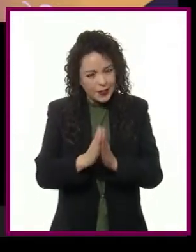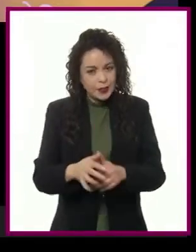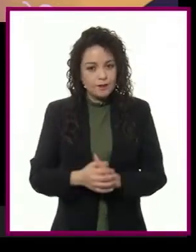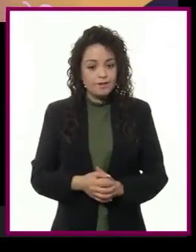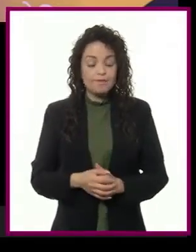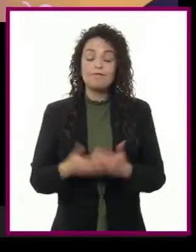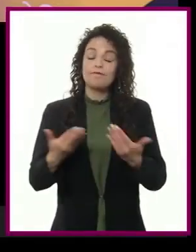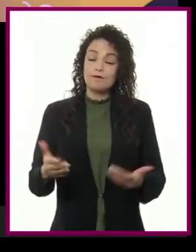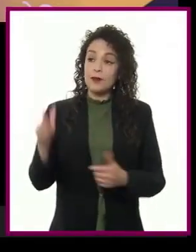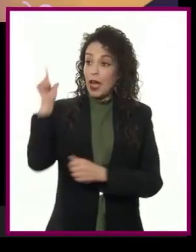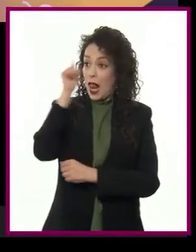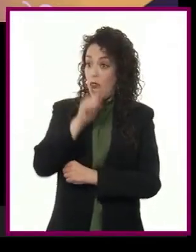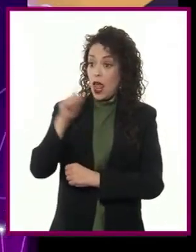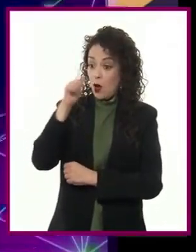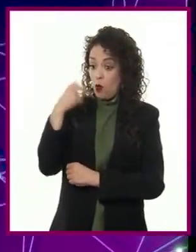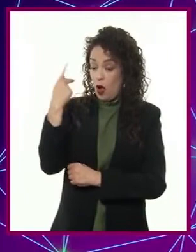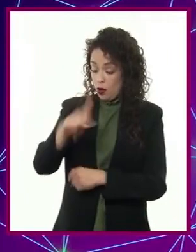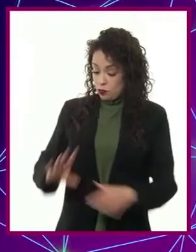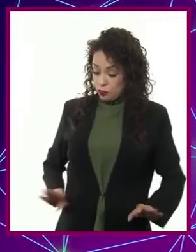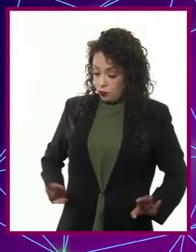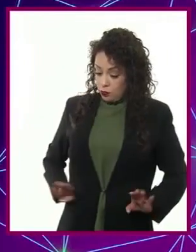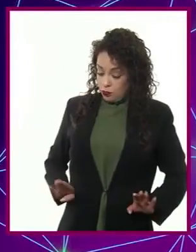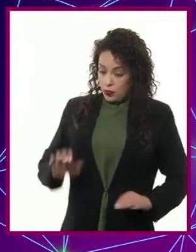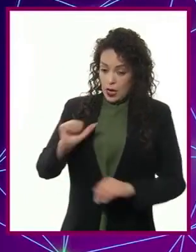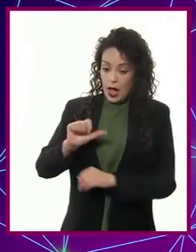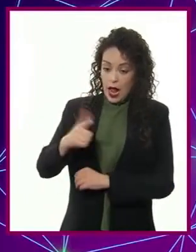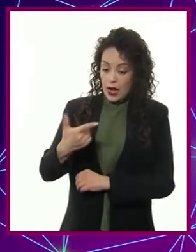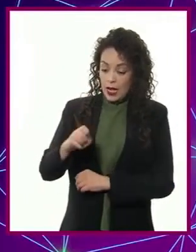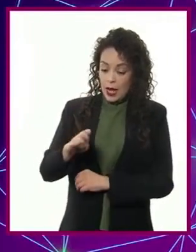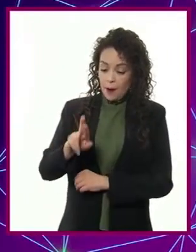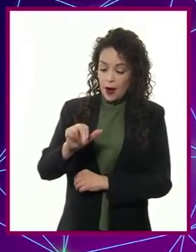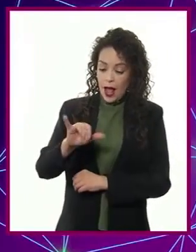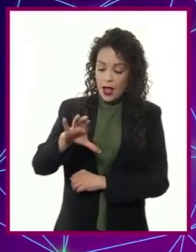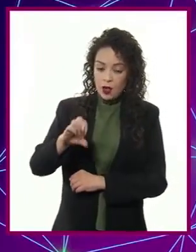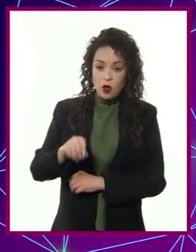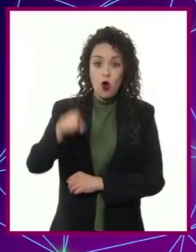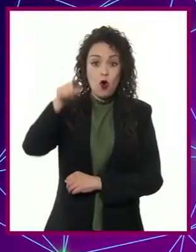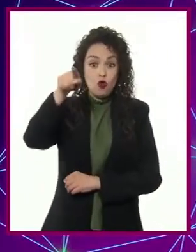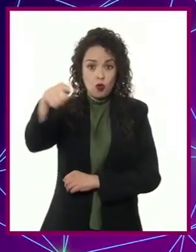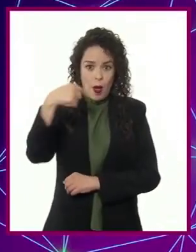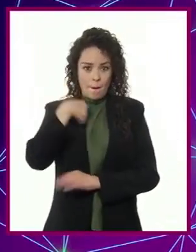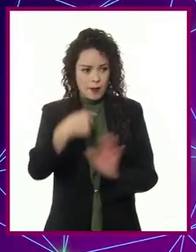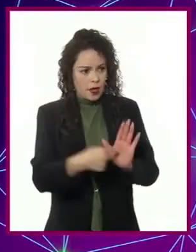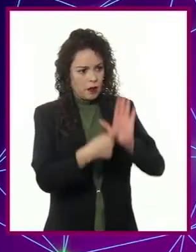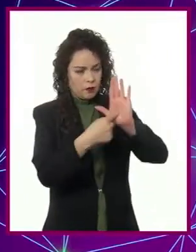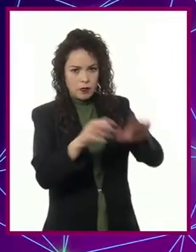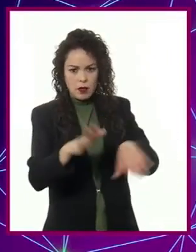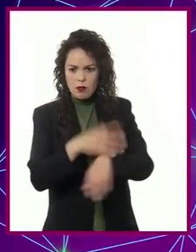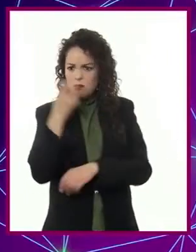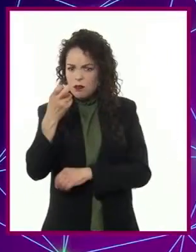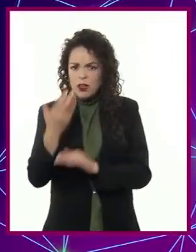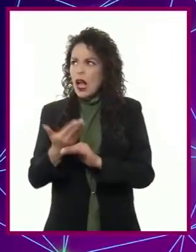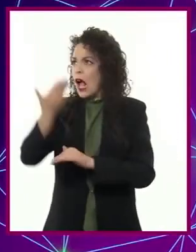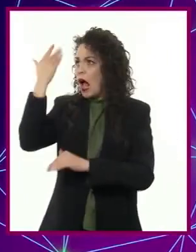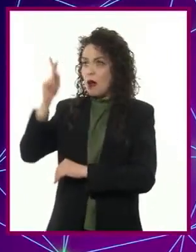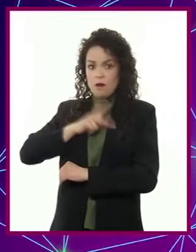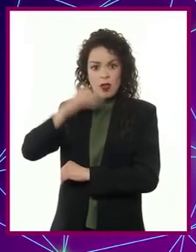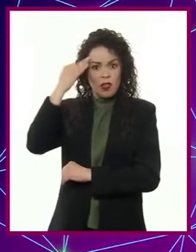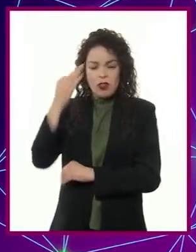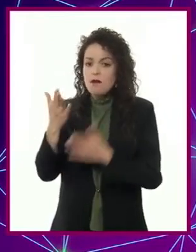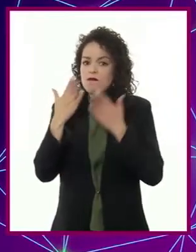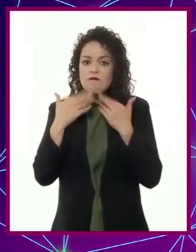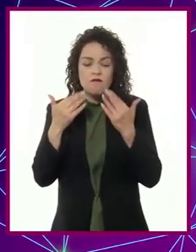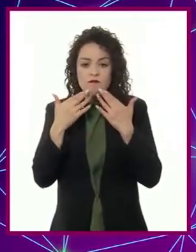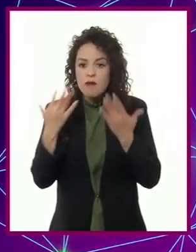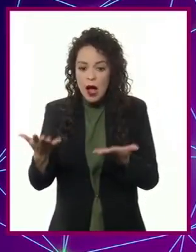Empleando el lenguaje algebraico que me mostraste porque antes no existía en mi época, la primera